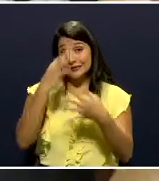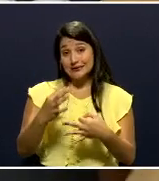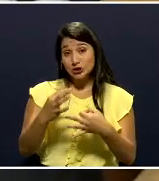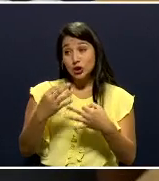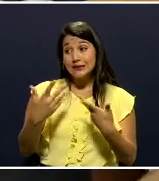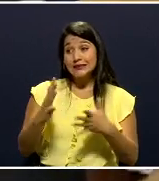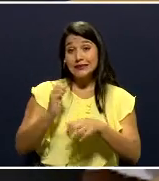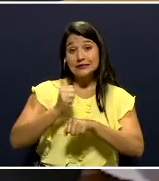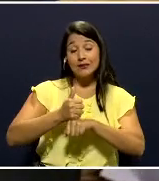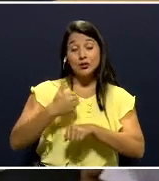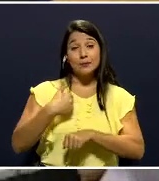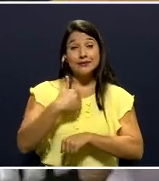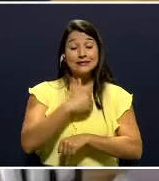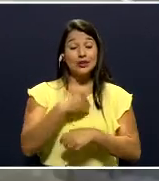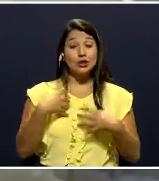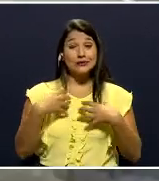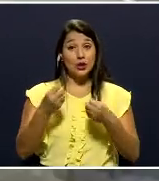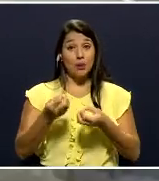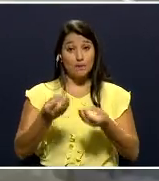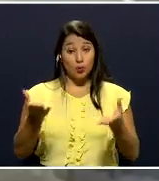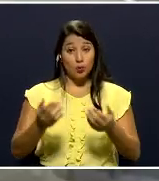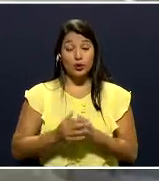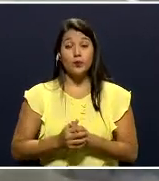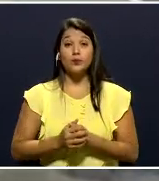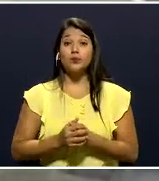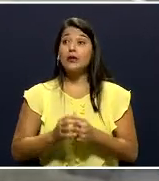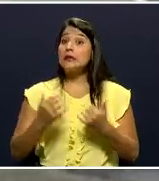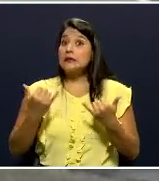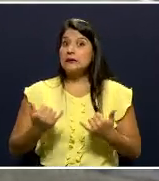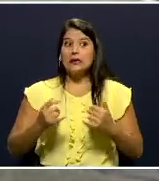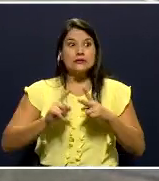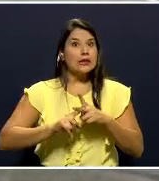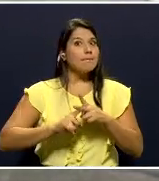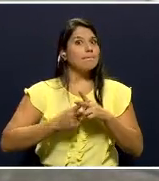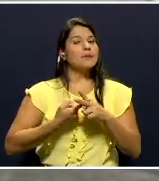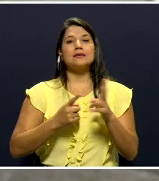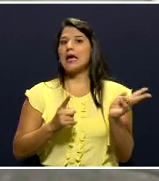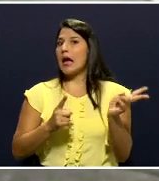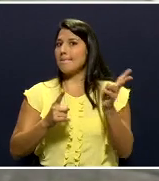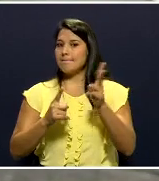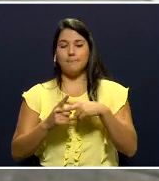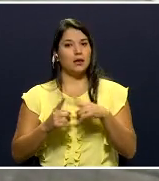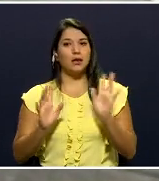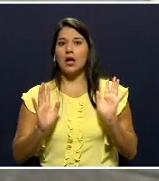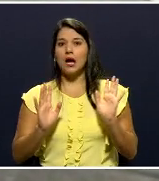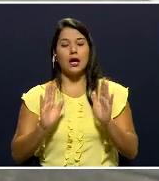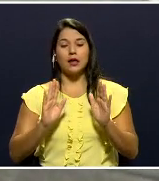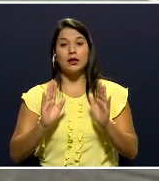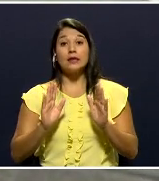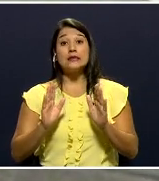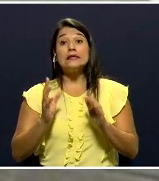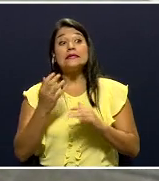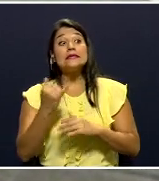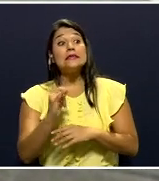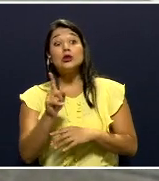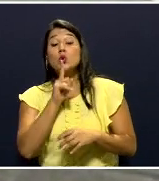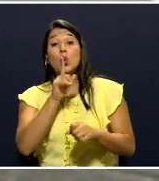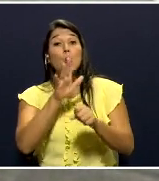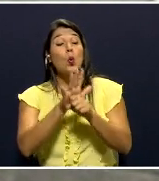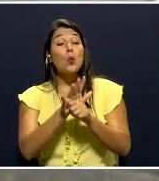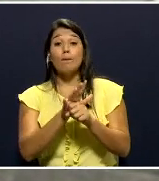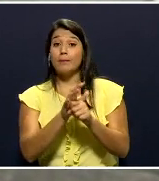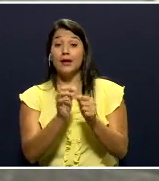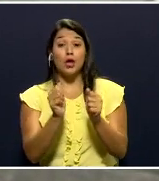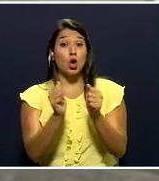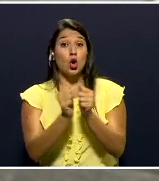el Ministerio de Salud Pública. Se empiezan a ejecutar todas las medidas de cierre de locales comerciales que no cumplan con las